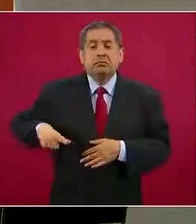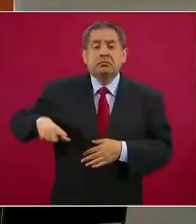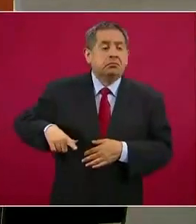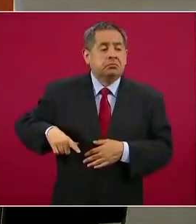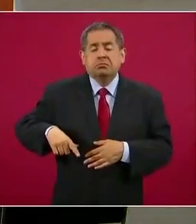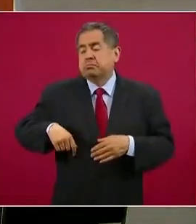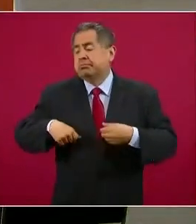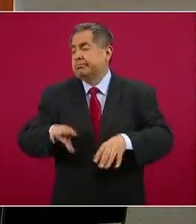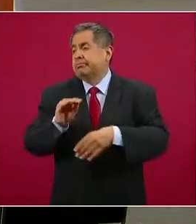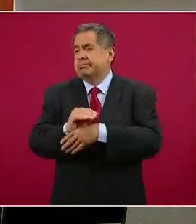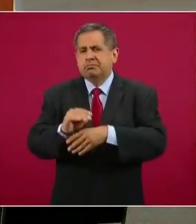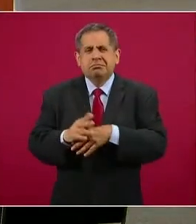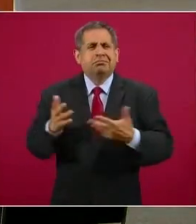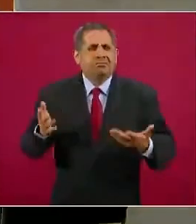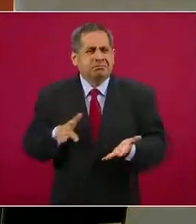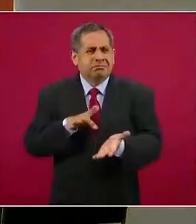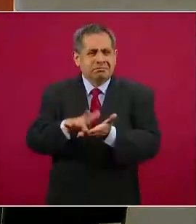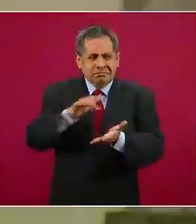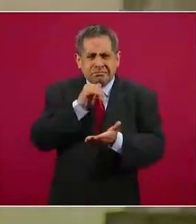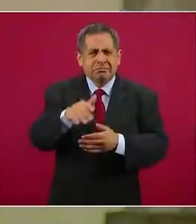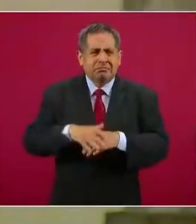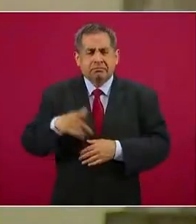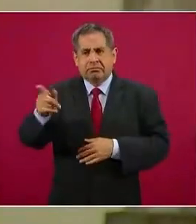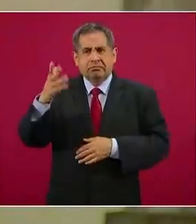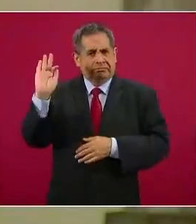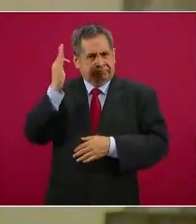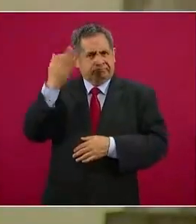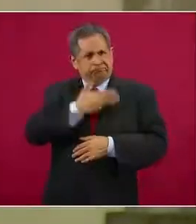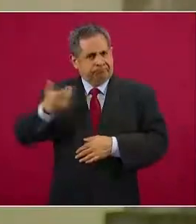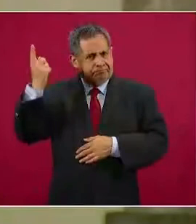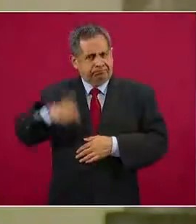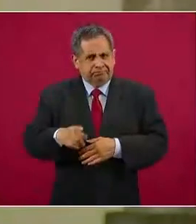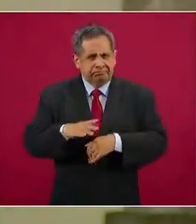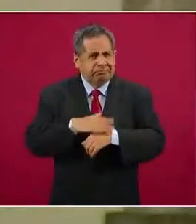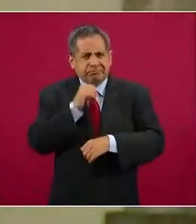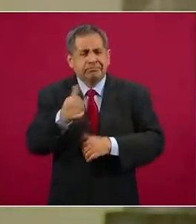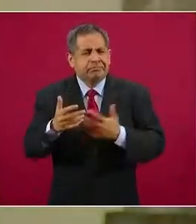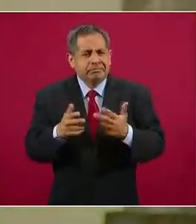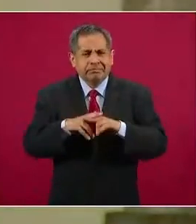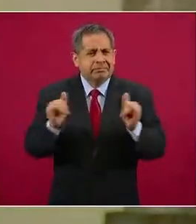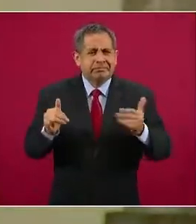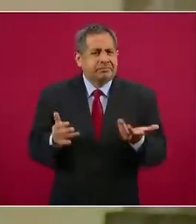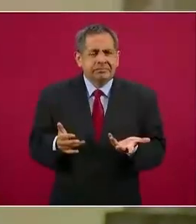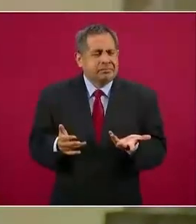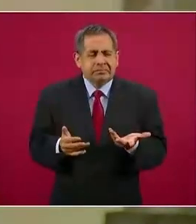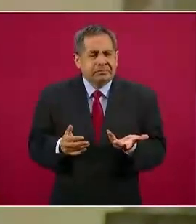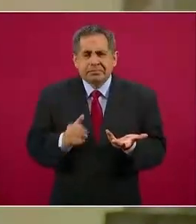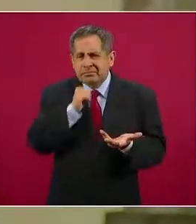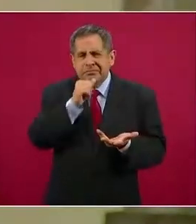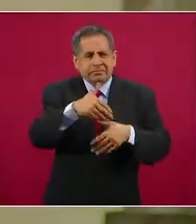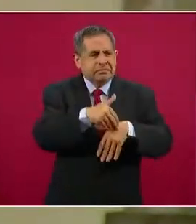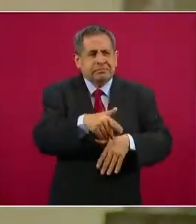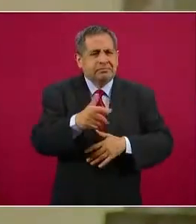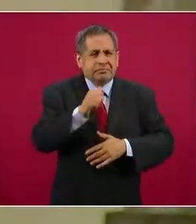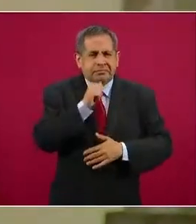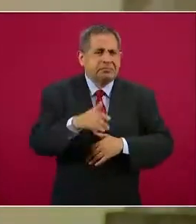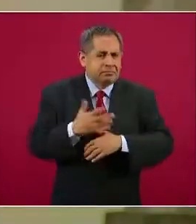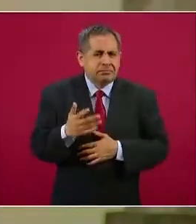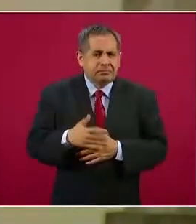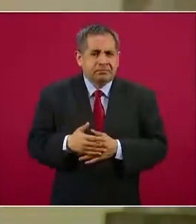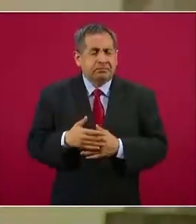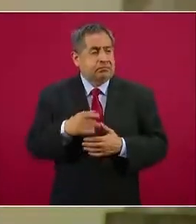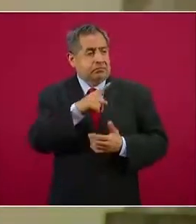no se les dio el apoyo? ¿Por qué no obedecieron la orden federal? ¿Por qué ni tampoco, en este caso tampoco, lo que fue y lo que